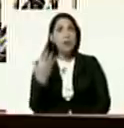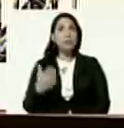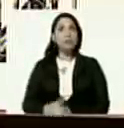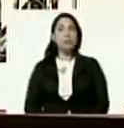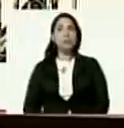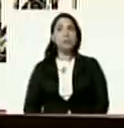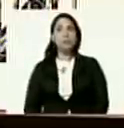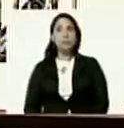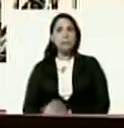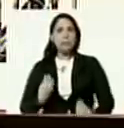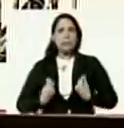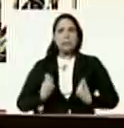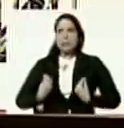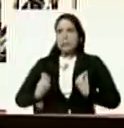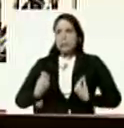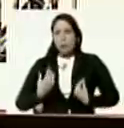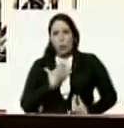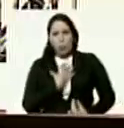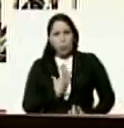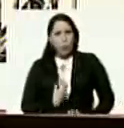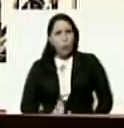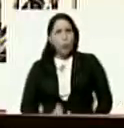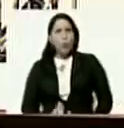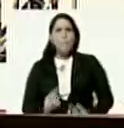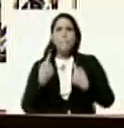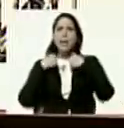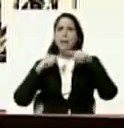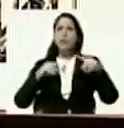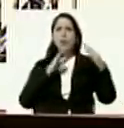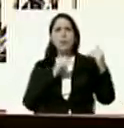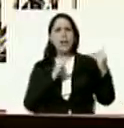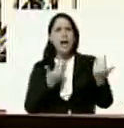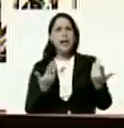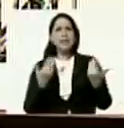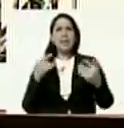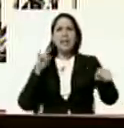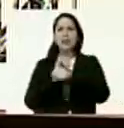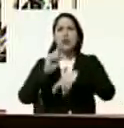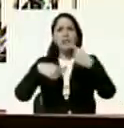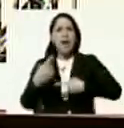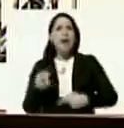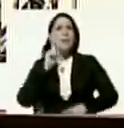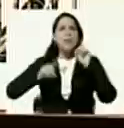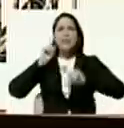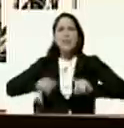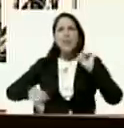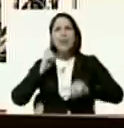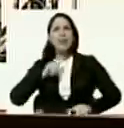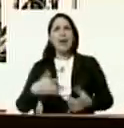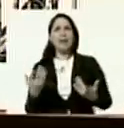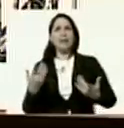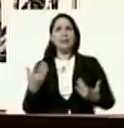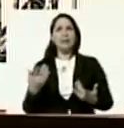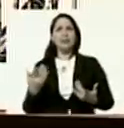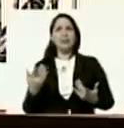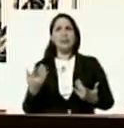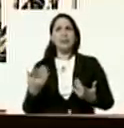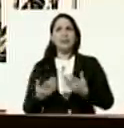La desesperanza, la traición diaria, la mentira, la demagogia,